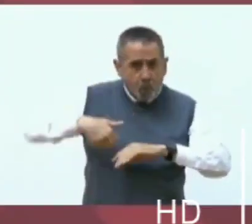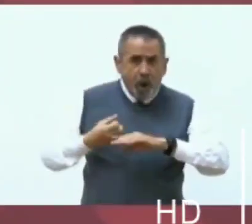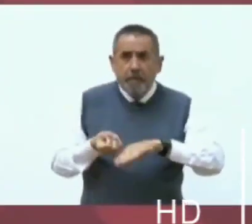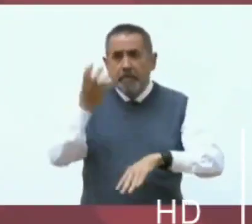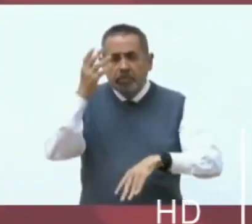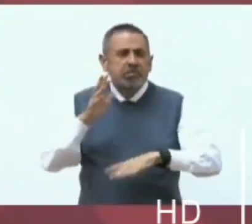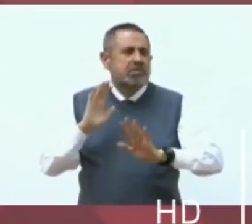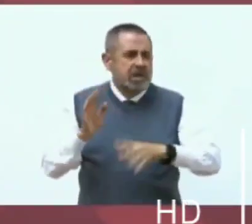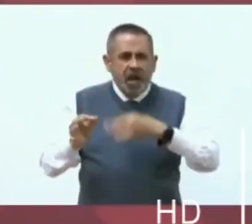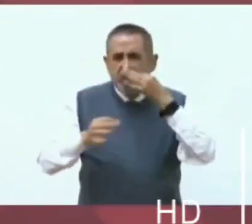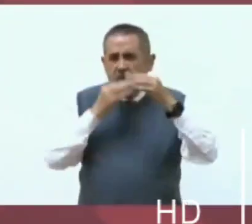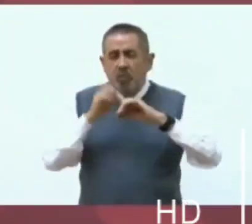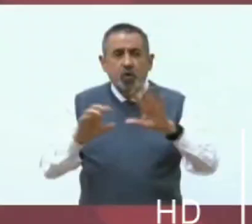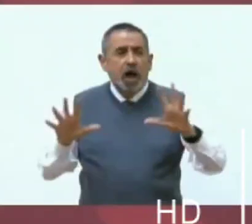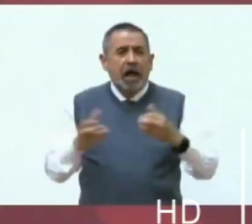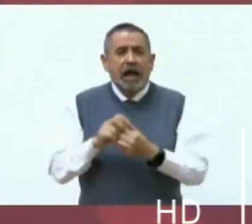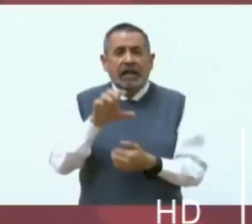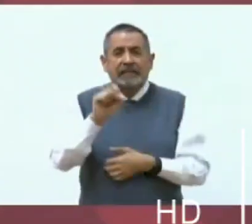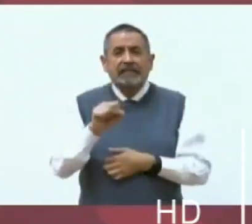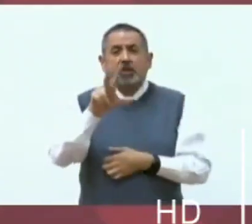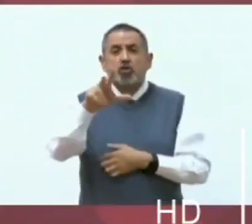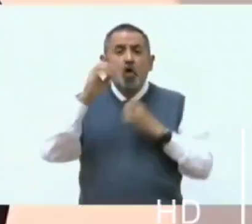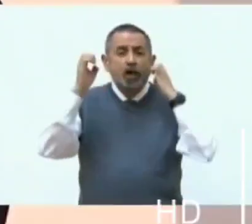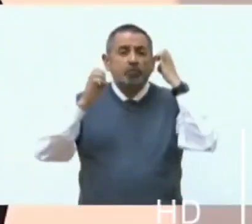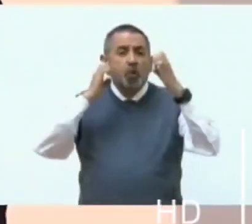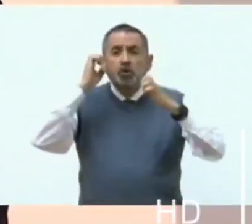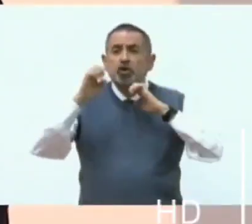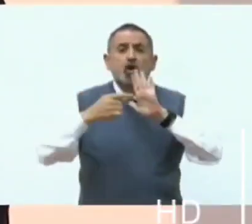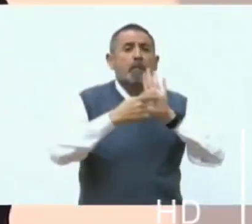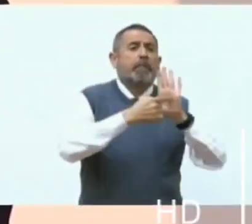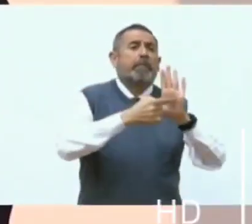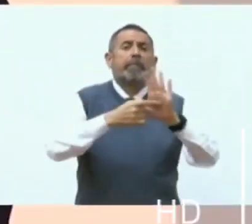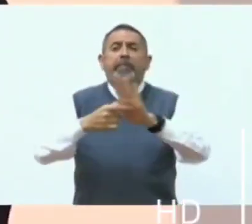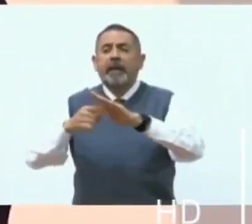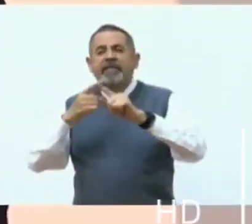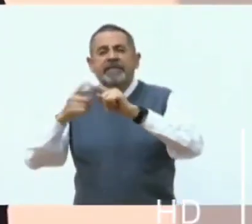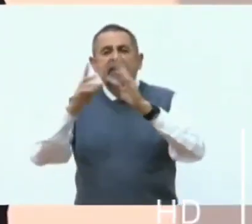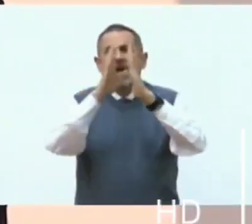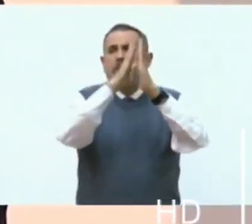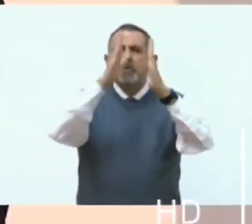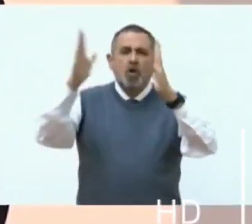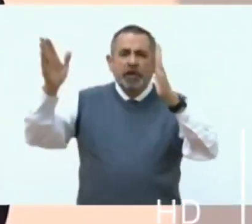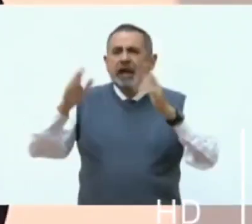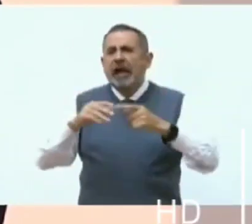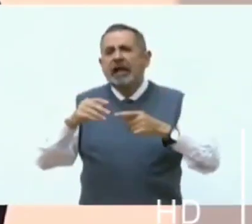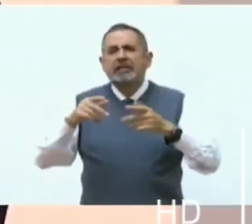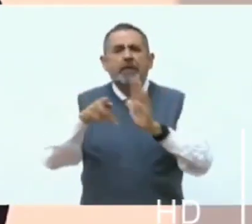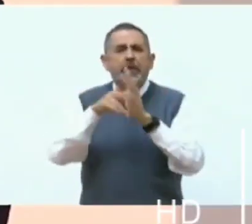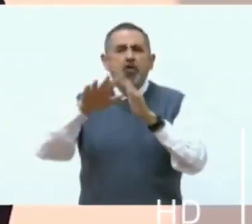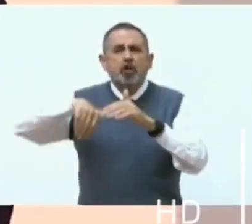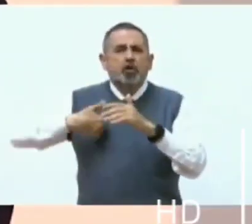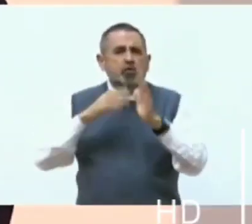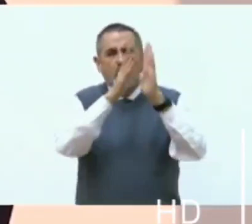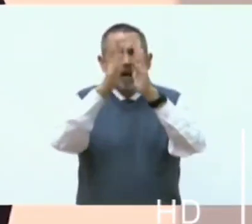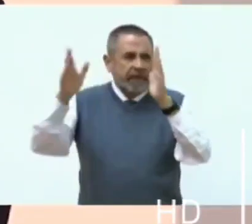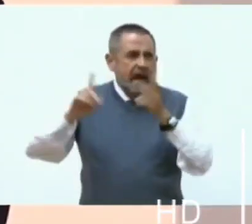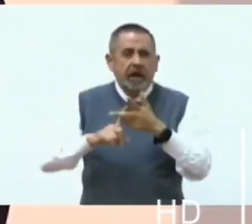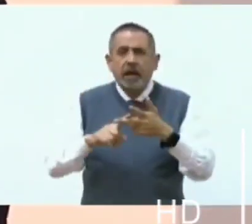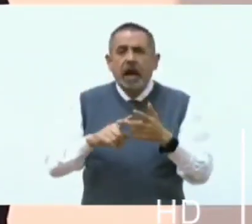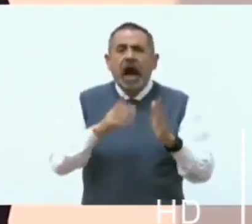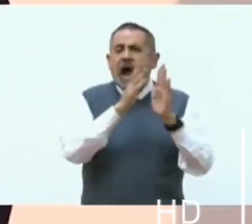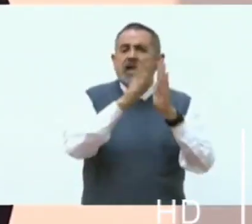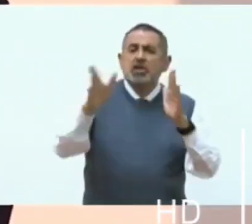hemos difundido 68 exposiciones provenientes de bibliotecas, hemerotecas, archivos públicos y